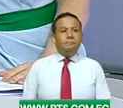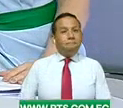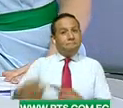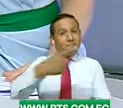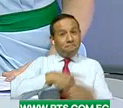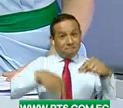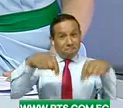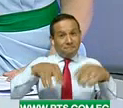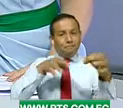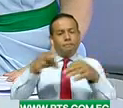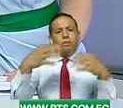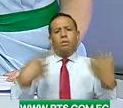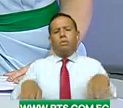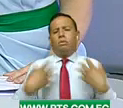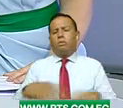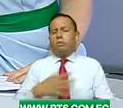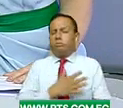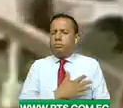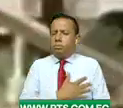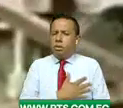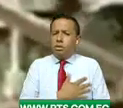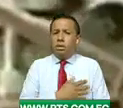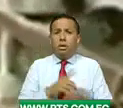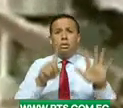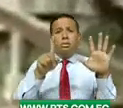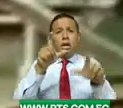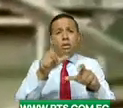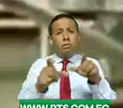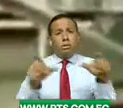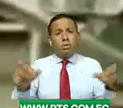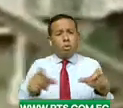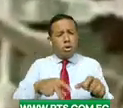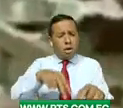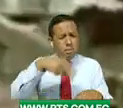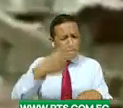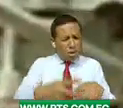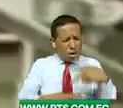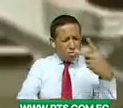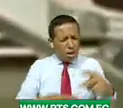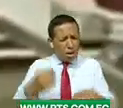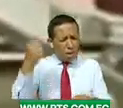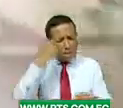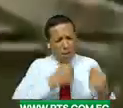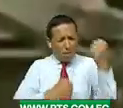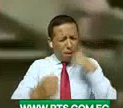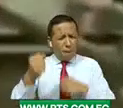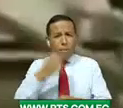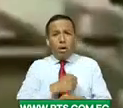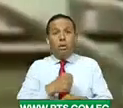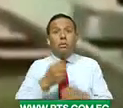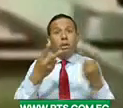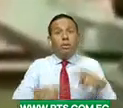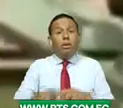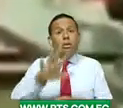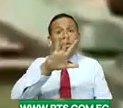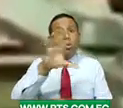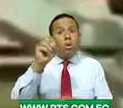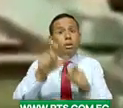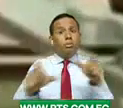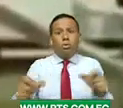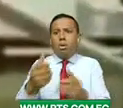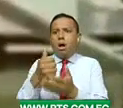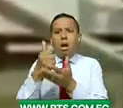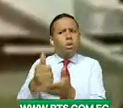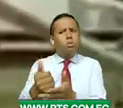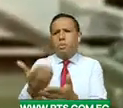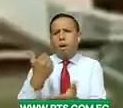Regreso con un hecho lamentable. Al menos 6 personas resultaron heridas y más de 50 tuvieron que ser evacuadas a causa de